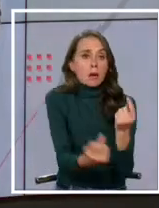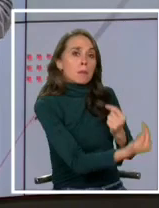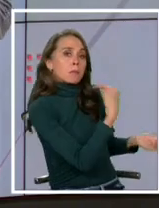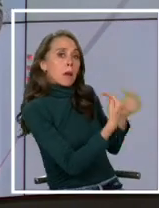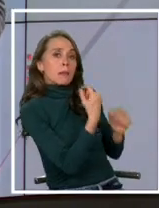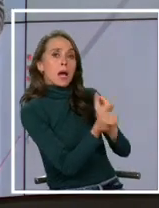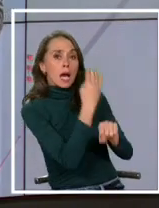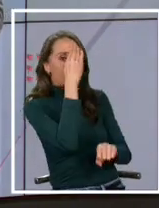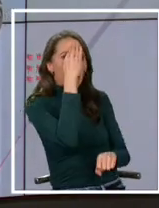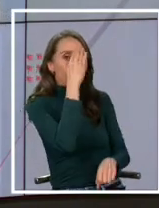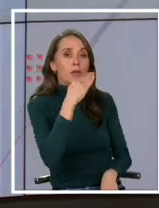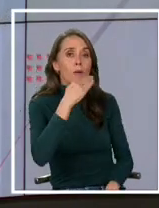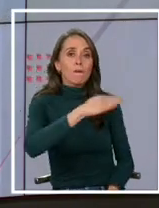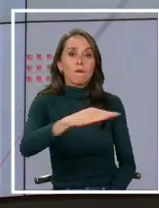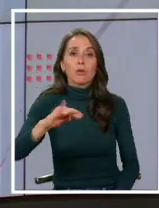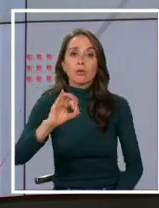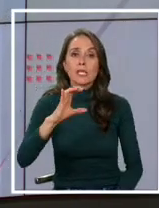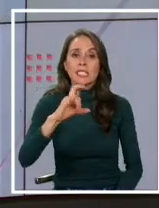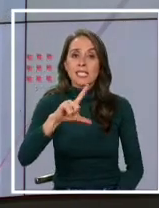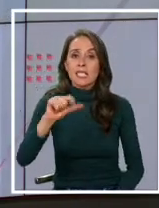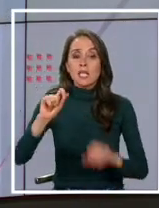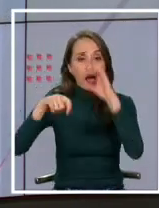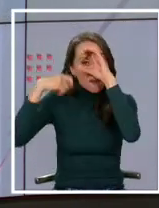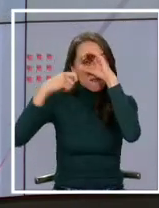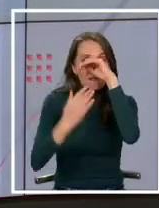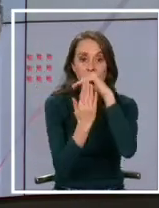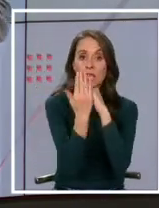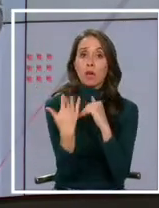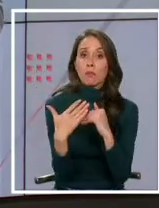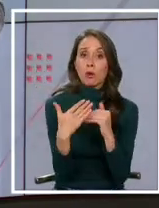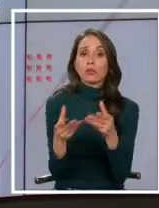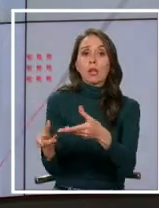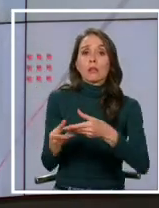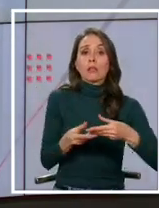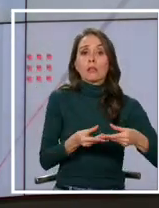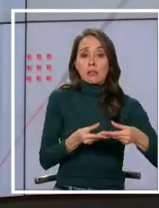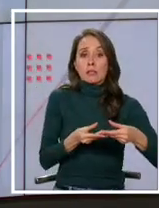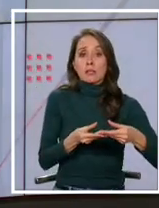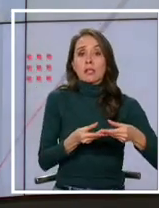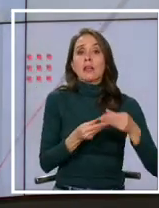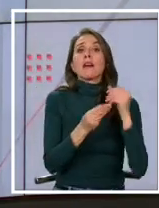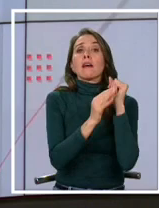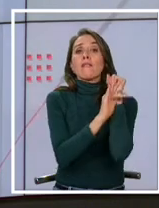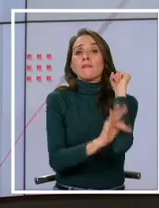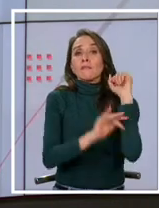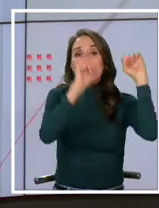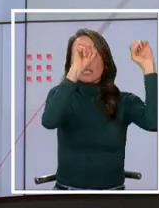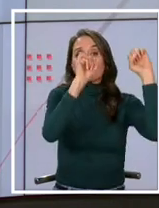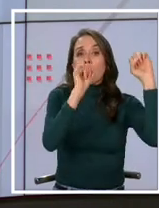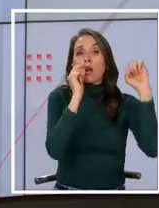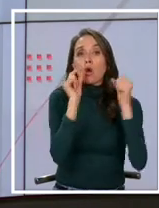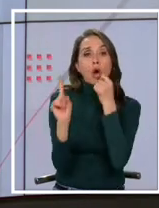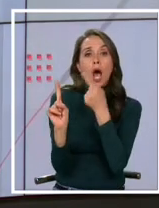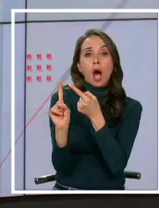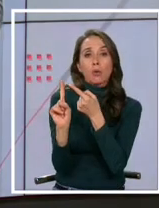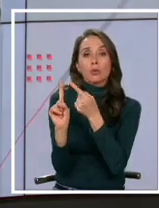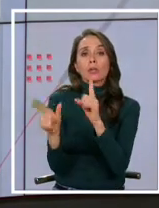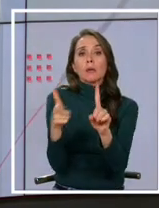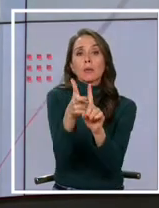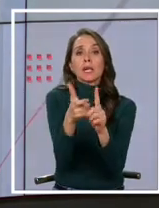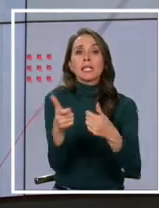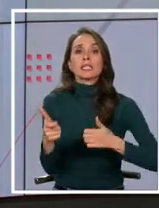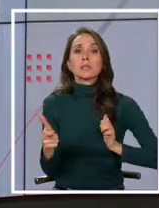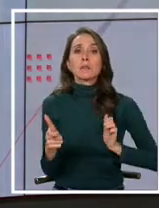esto en un fundo de silla los videos son pieza clave de la fiscalía la investigación contra el hombre que está acusado de asesinar a un inspector de la